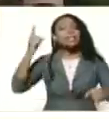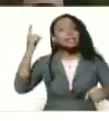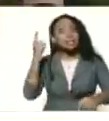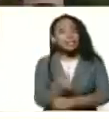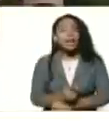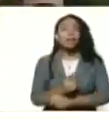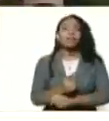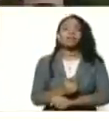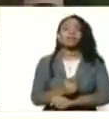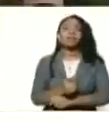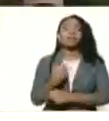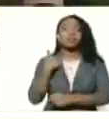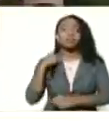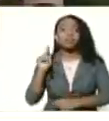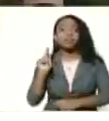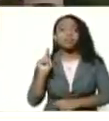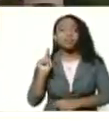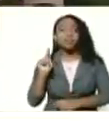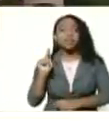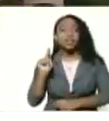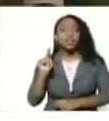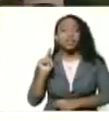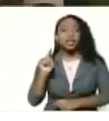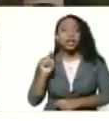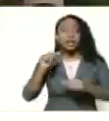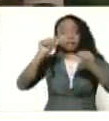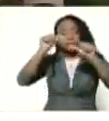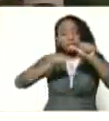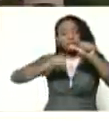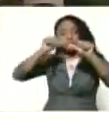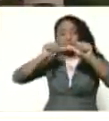tener el chequeo